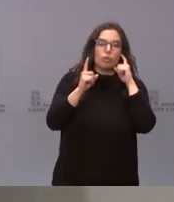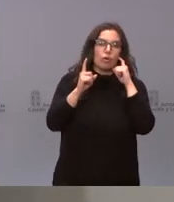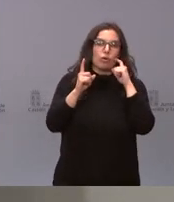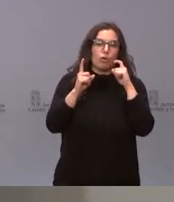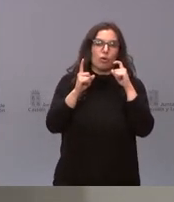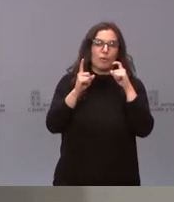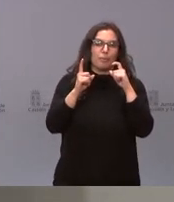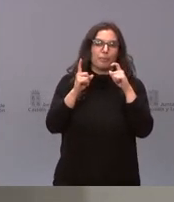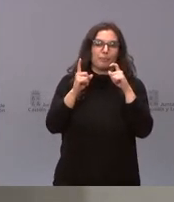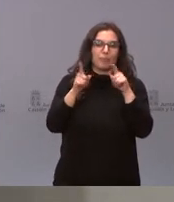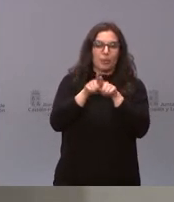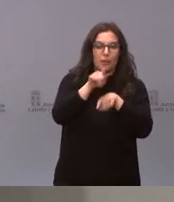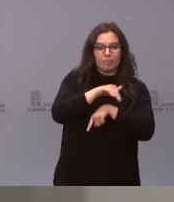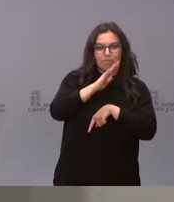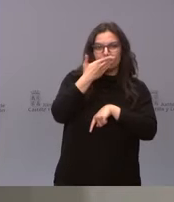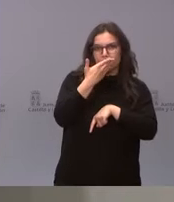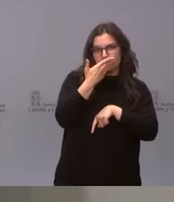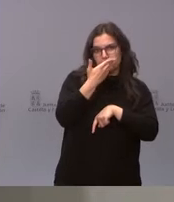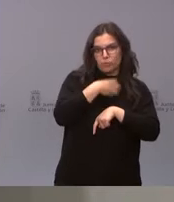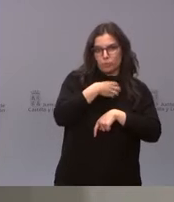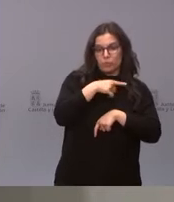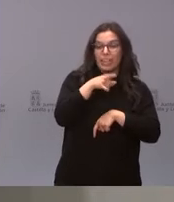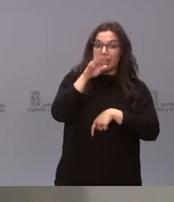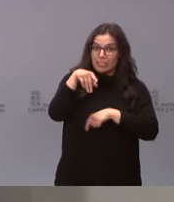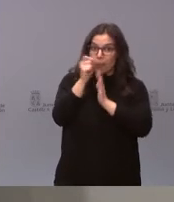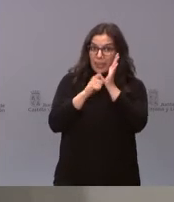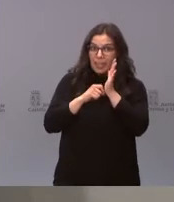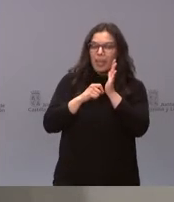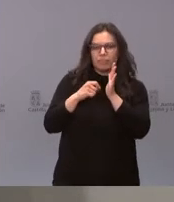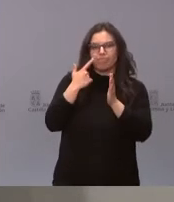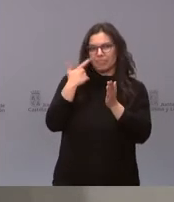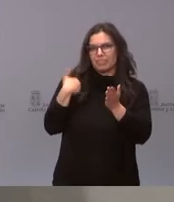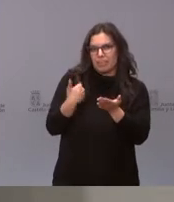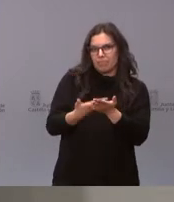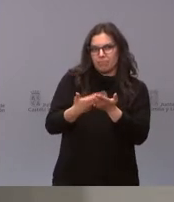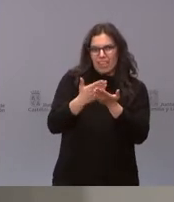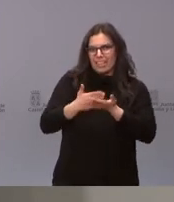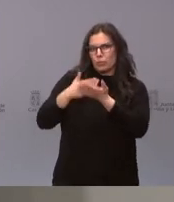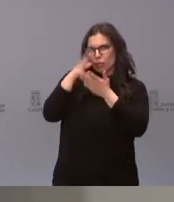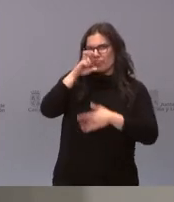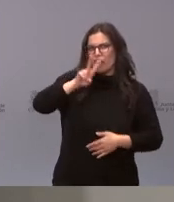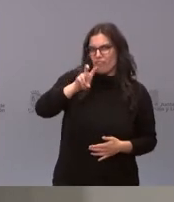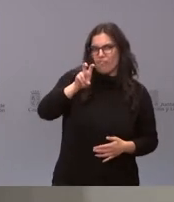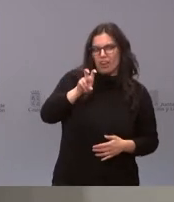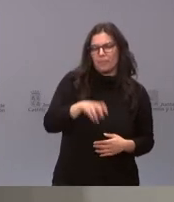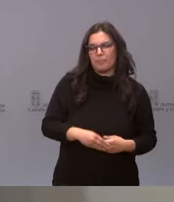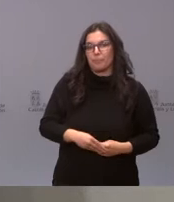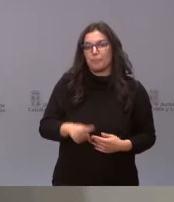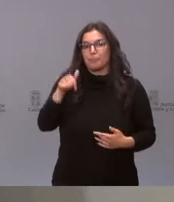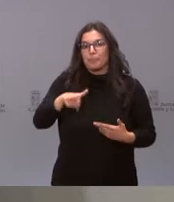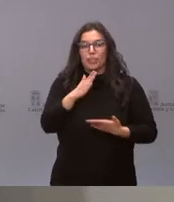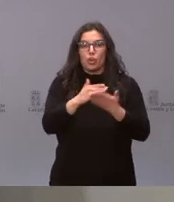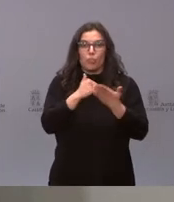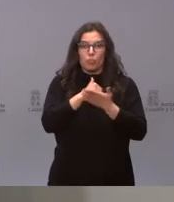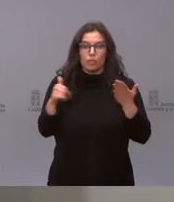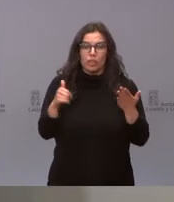ese en esas zonas hay elevada incidencia han sido validados en múltiples estudios científicos nuestra comunidad ha aplicado